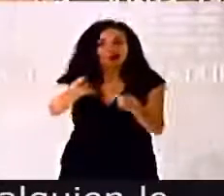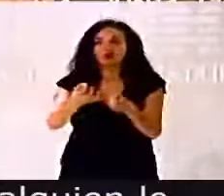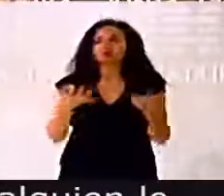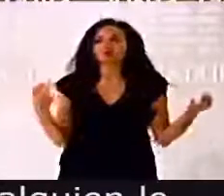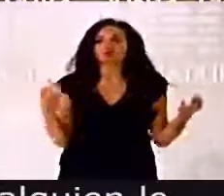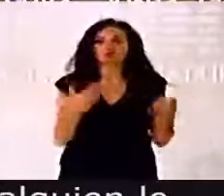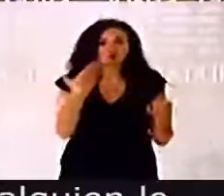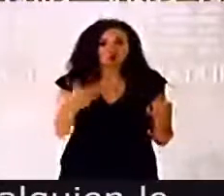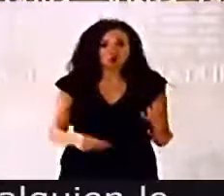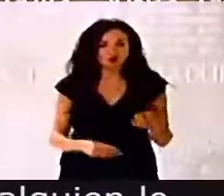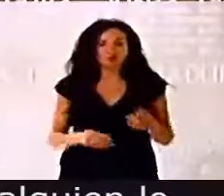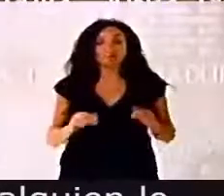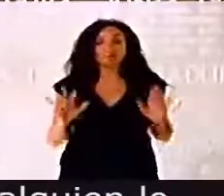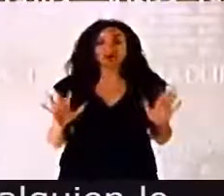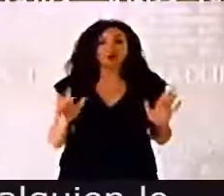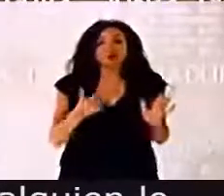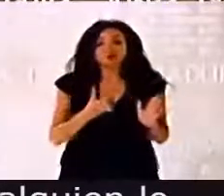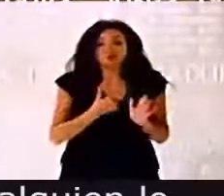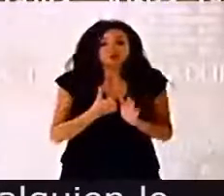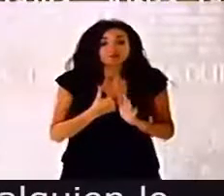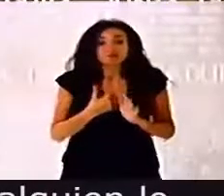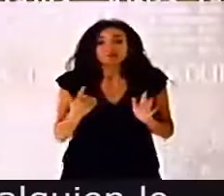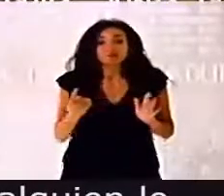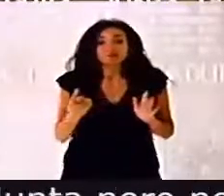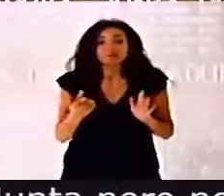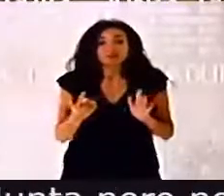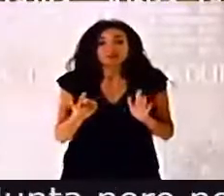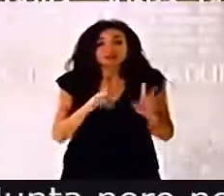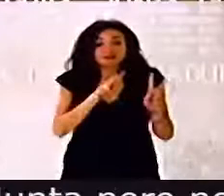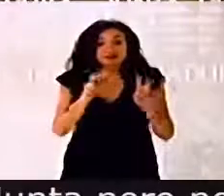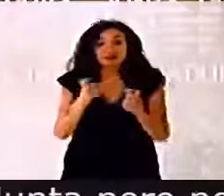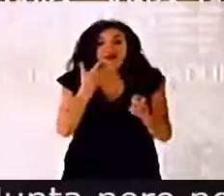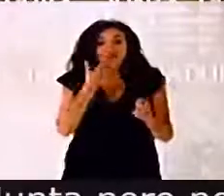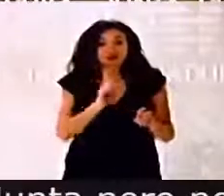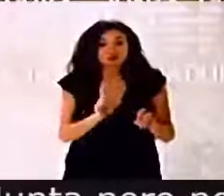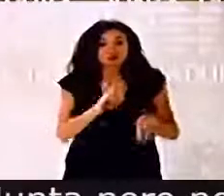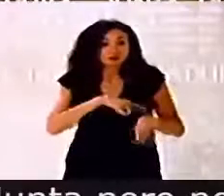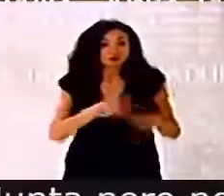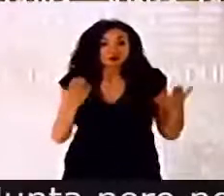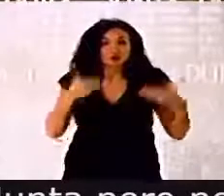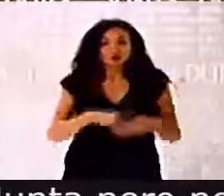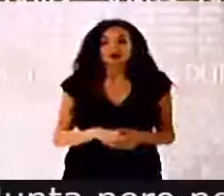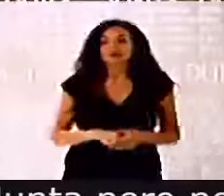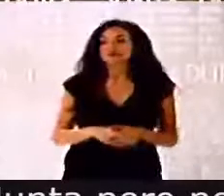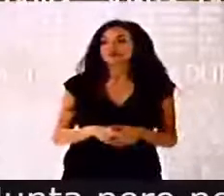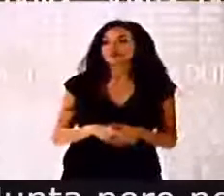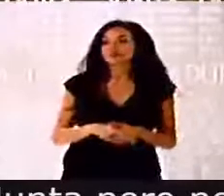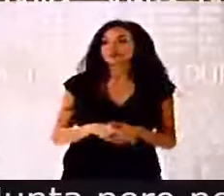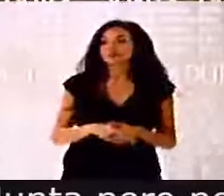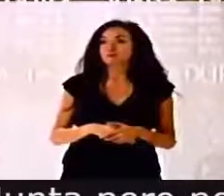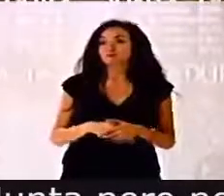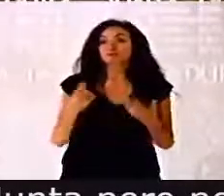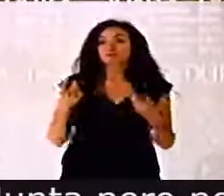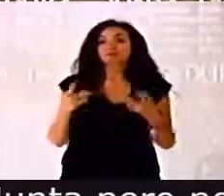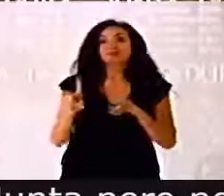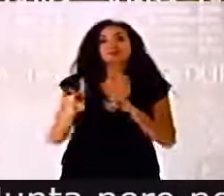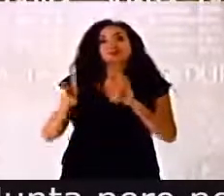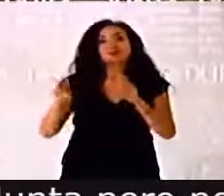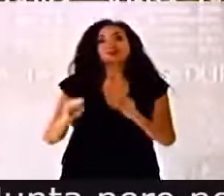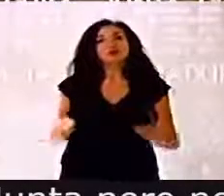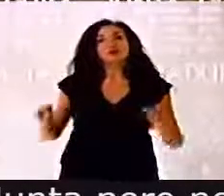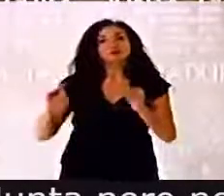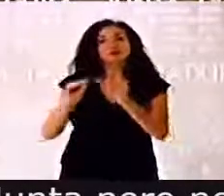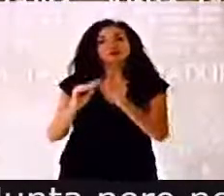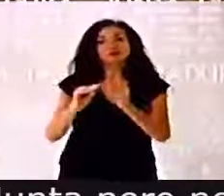pero no me ha dado tiempo de ver esa cuestión. Respecto de la incongruencia, ¿no?, que quiero entenderle que si existe